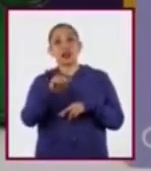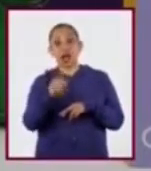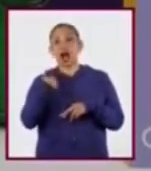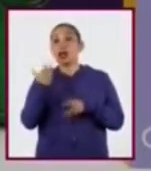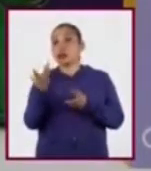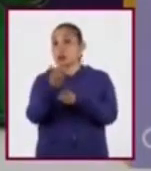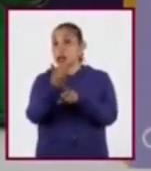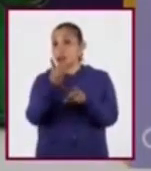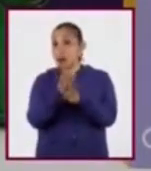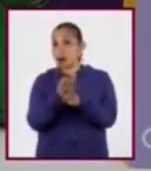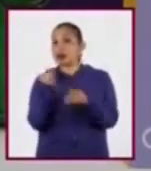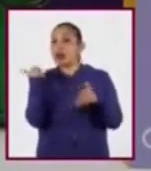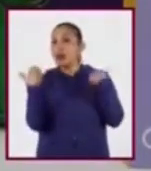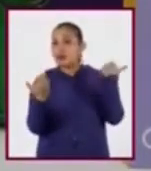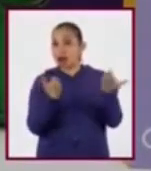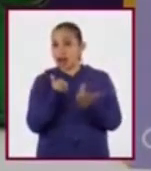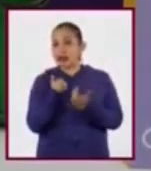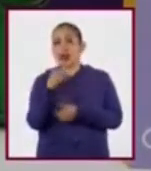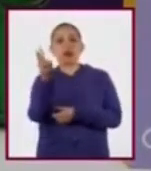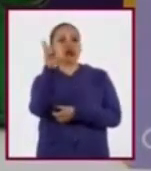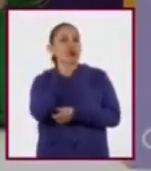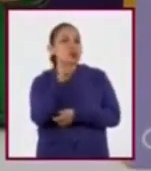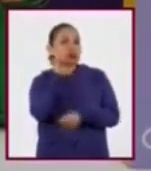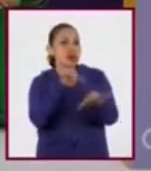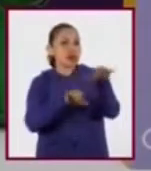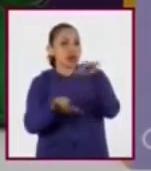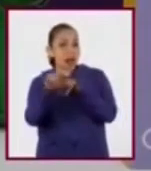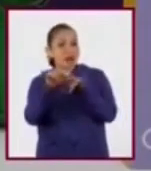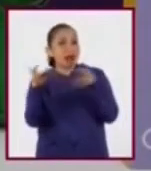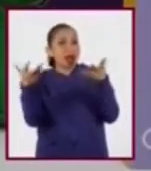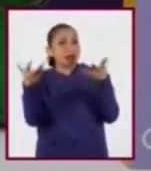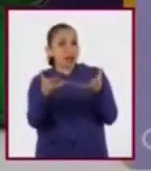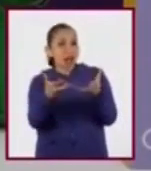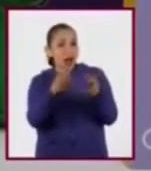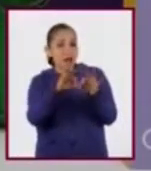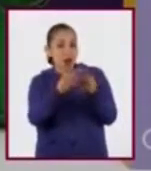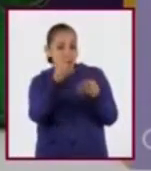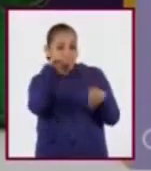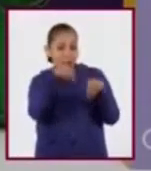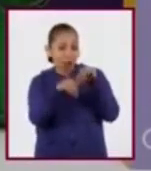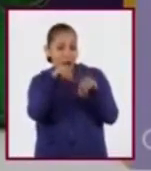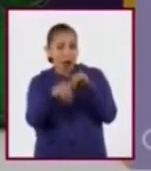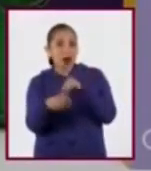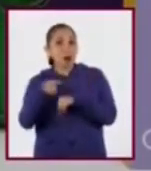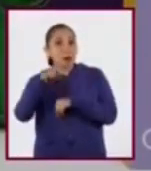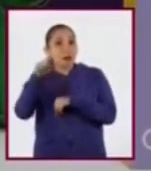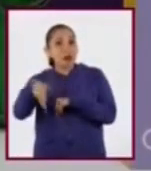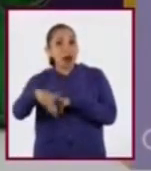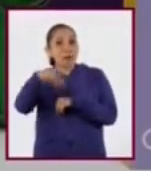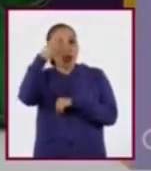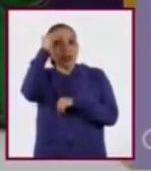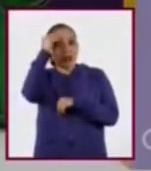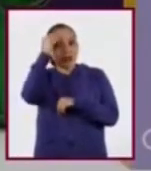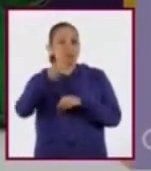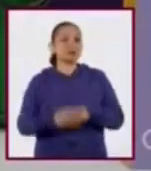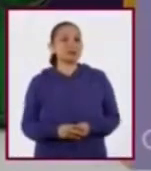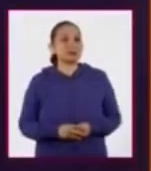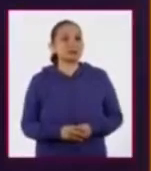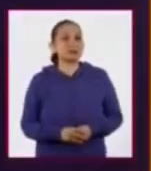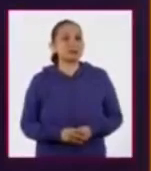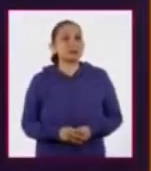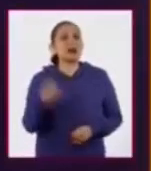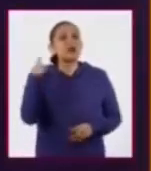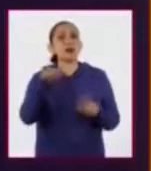les invitamos a disfrutar de la experimentación y la construcción de modelos como parte del aprendizaje a distancia.